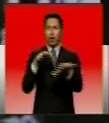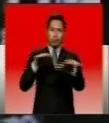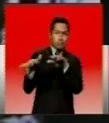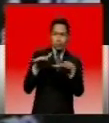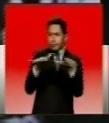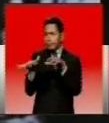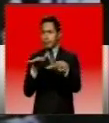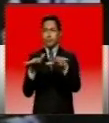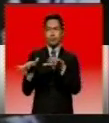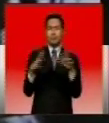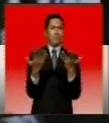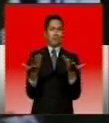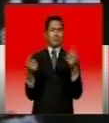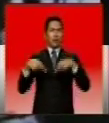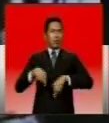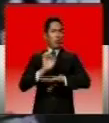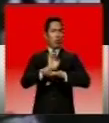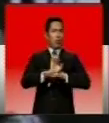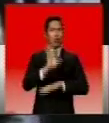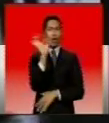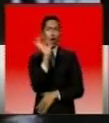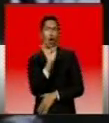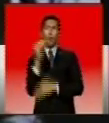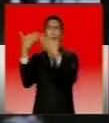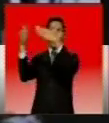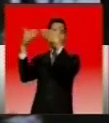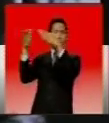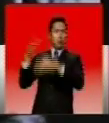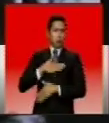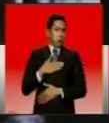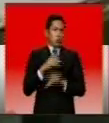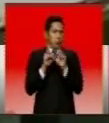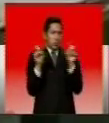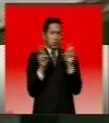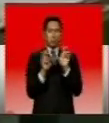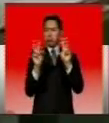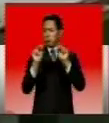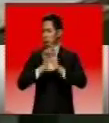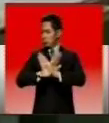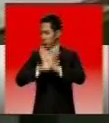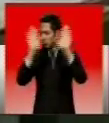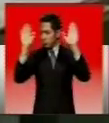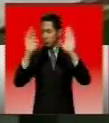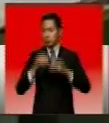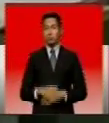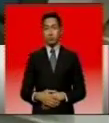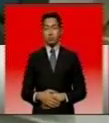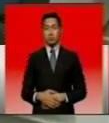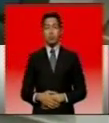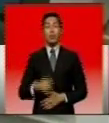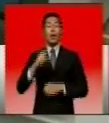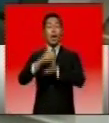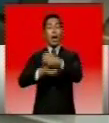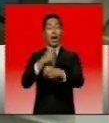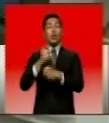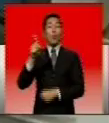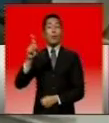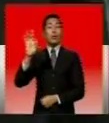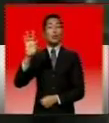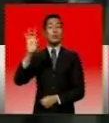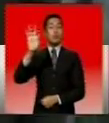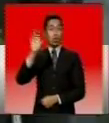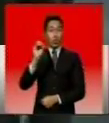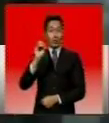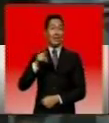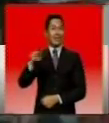naturaleza, ni en el país, ni en Panamá, ni en ningún lado del mundo. A finales de la década de los 90, Madrigal adquirió